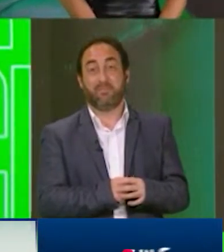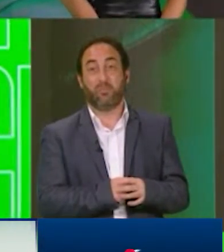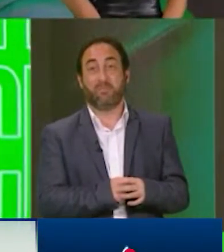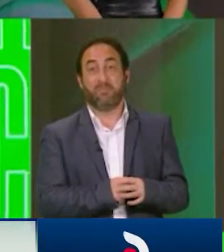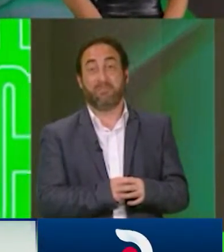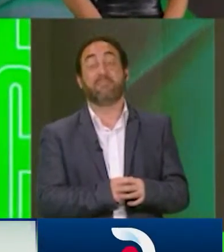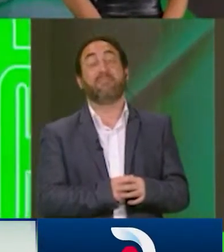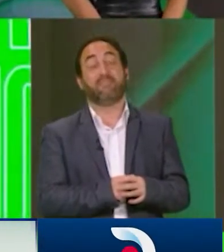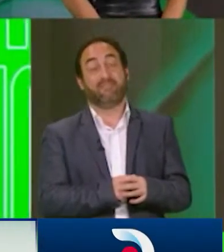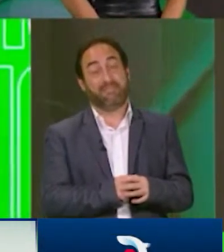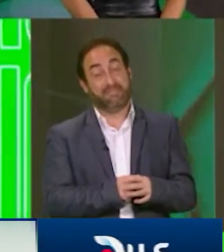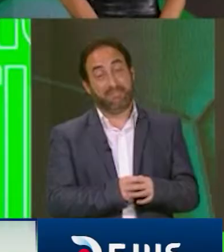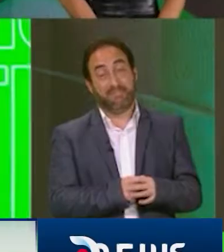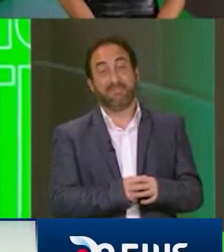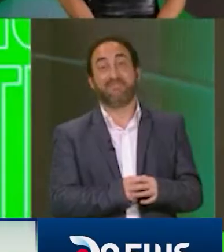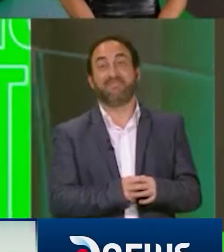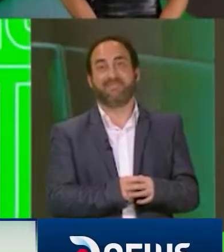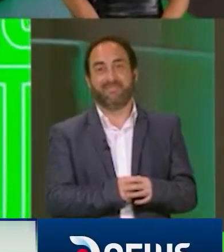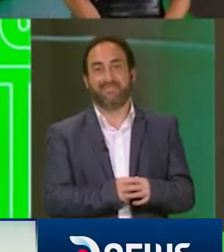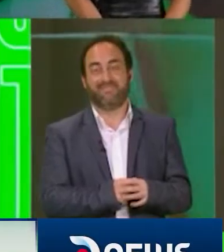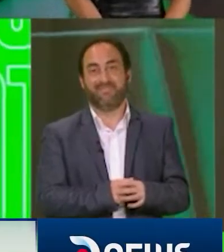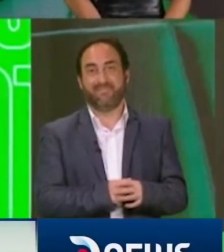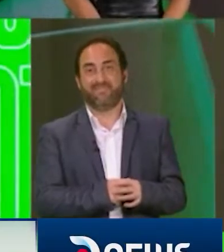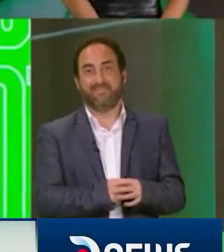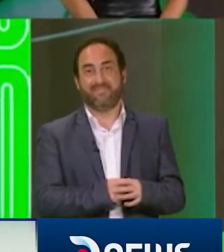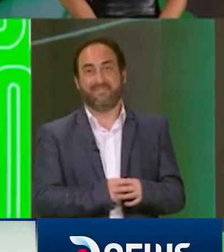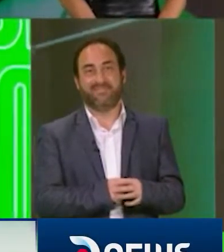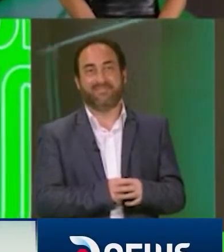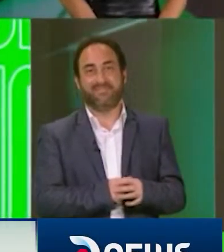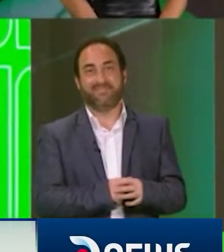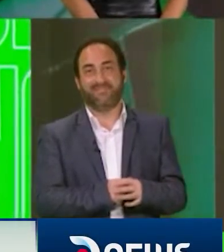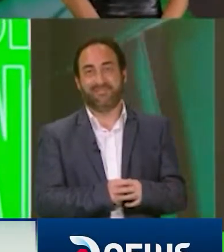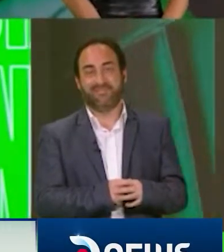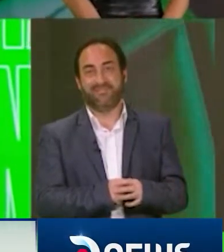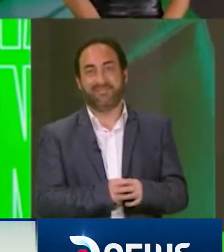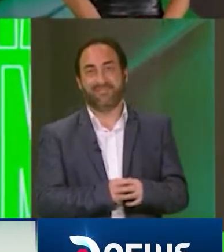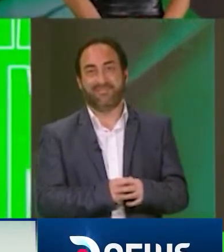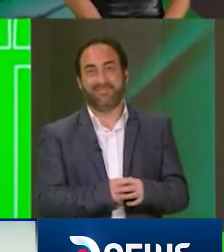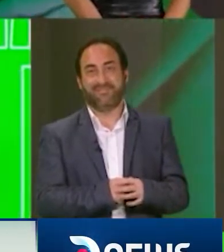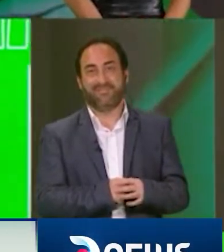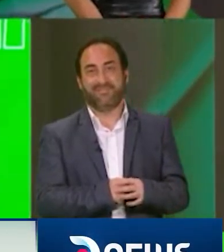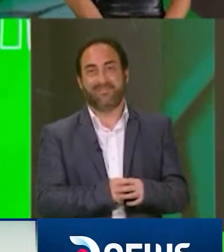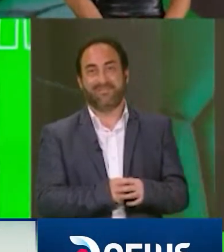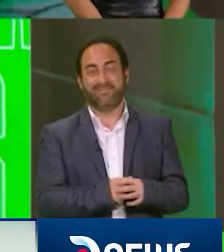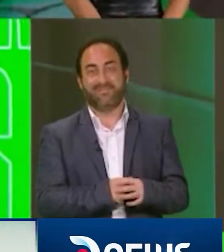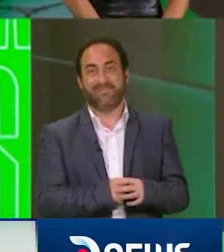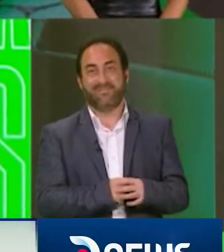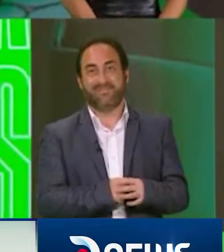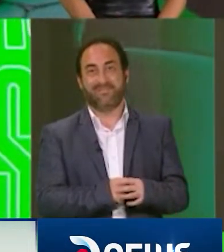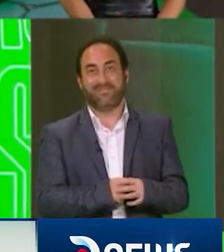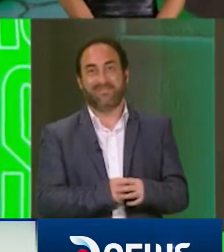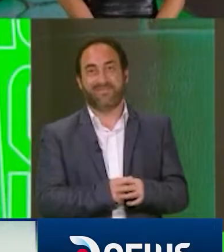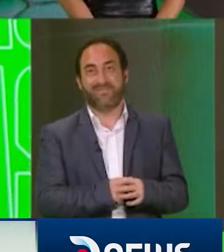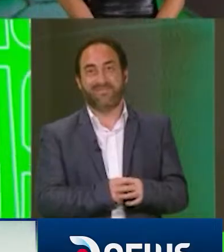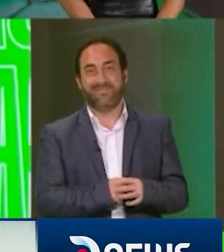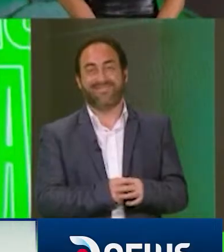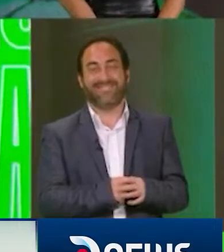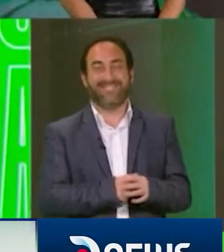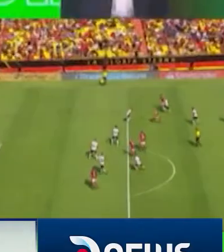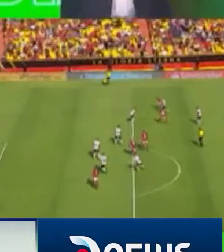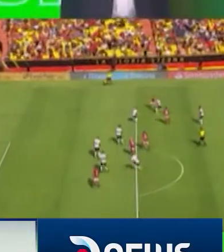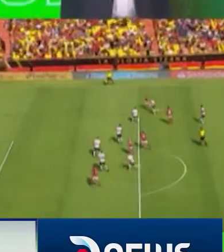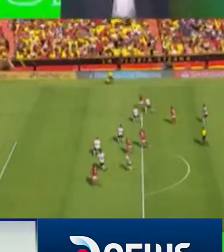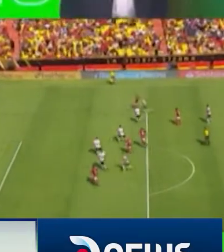gane la Copa Libertadores. Y ahí creo que, no sé, deberíamos buscar una copa fuera de la galaxia para que siga